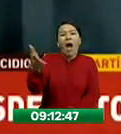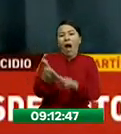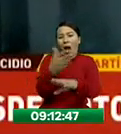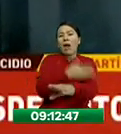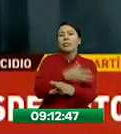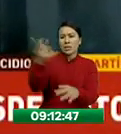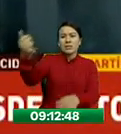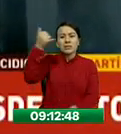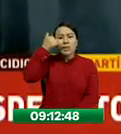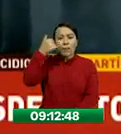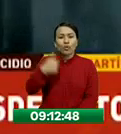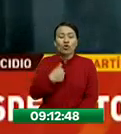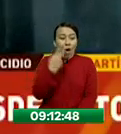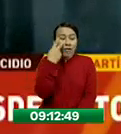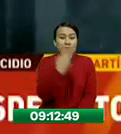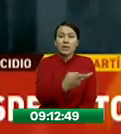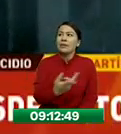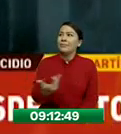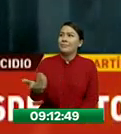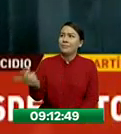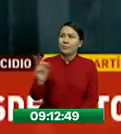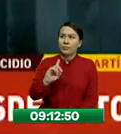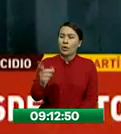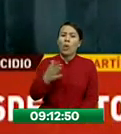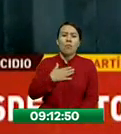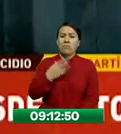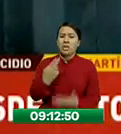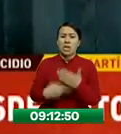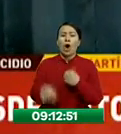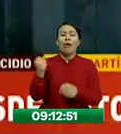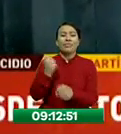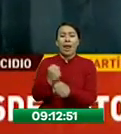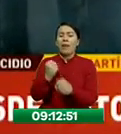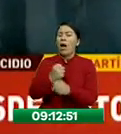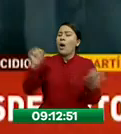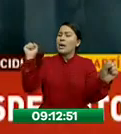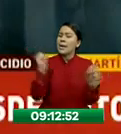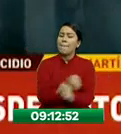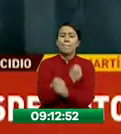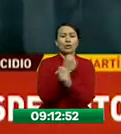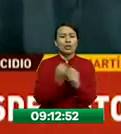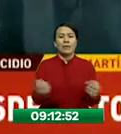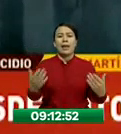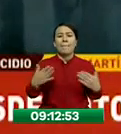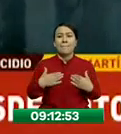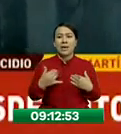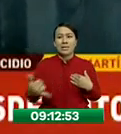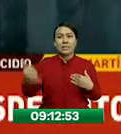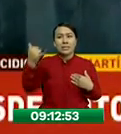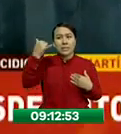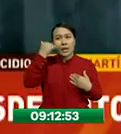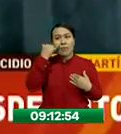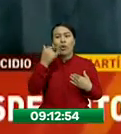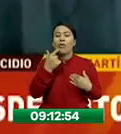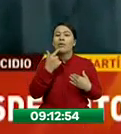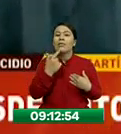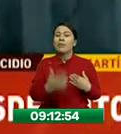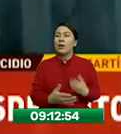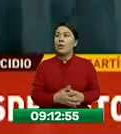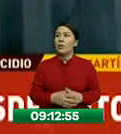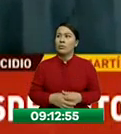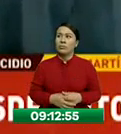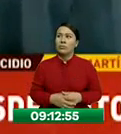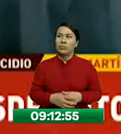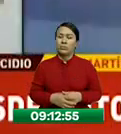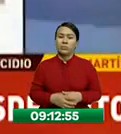Por supuesto, claro, sí, él trabaja, no, él está trabajando. Inclusive porque me dijo papá, ayer me ha llamado porque ella lo conoce, no lo conoce por